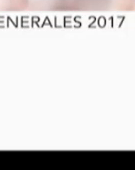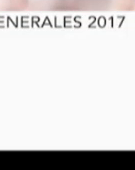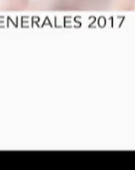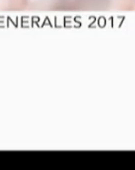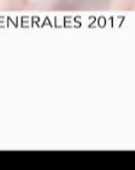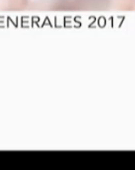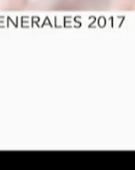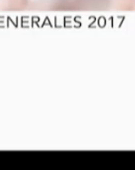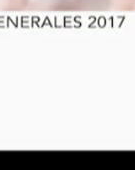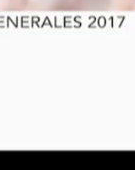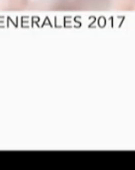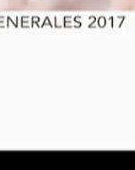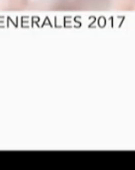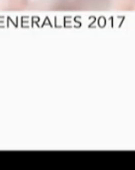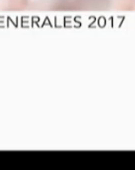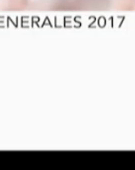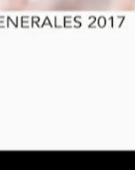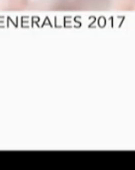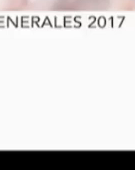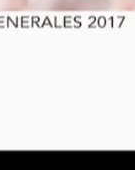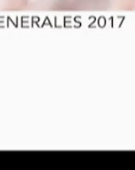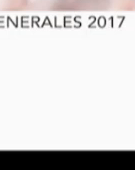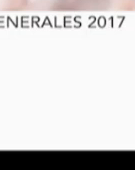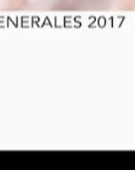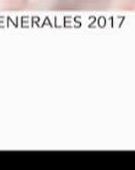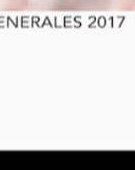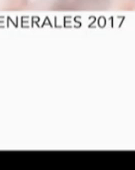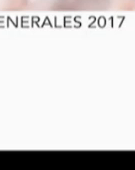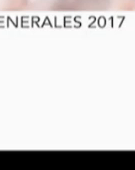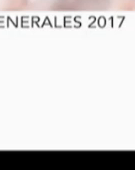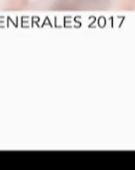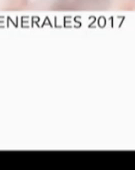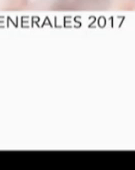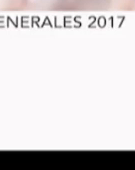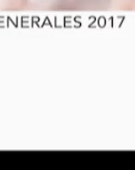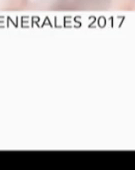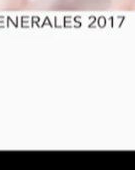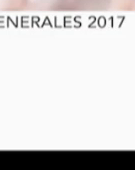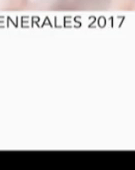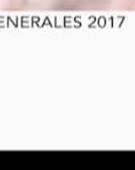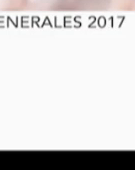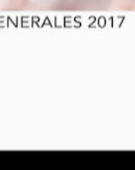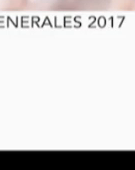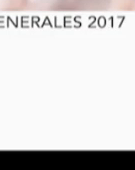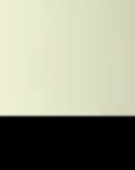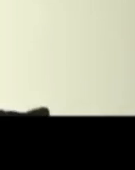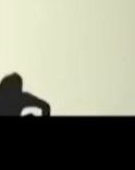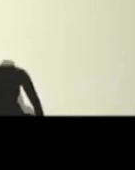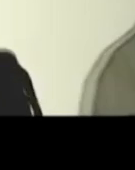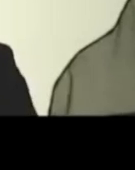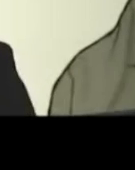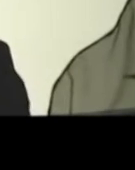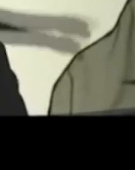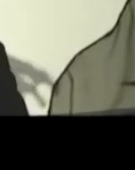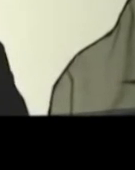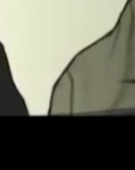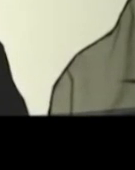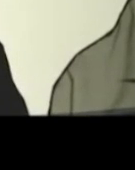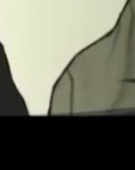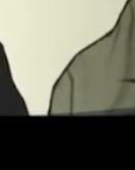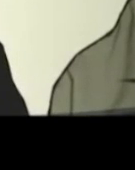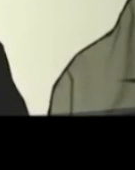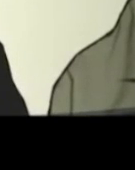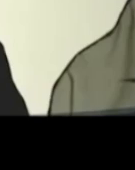Autorización 0254 CNE Elecciones Generales 2017. La belleza del